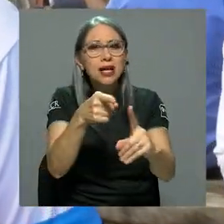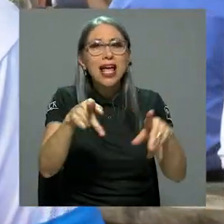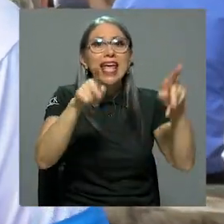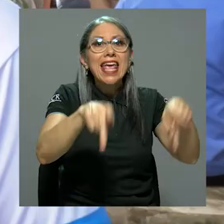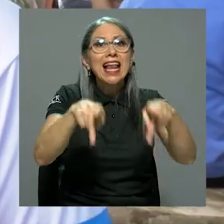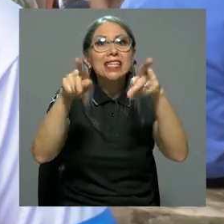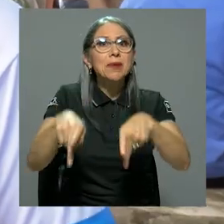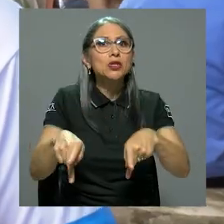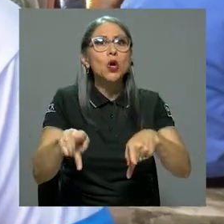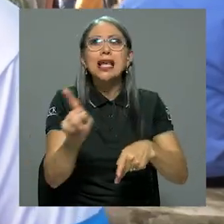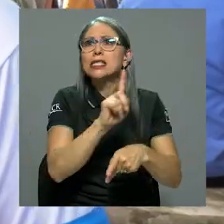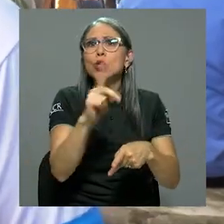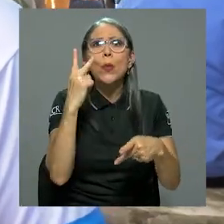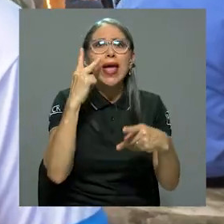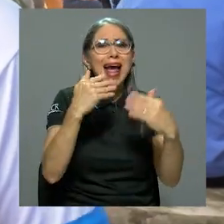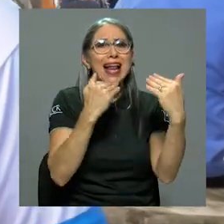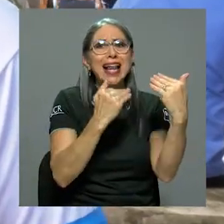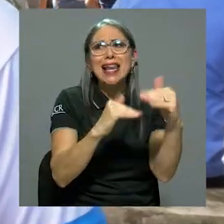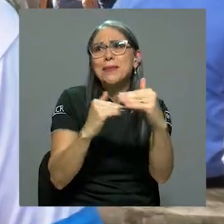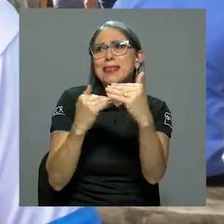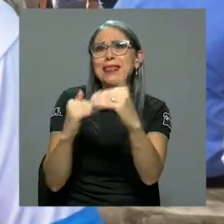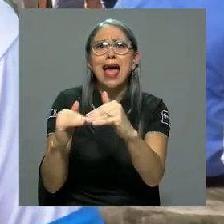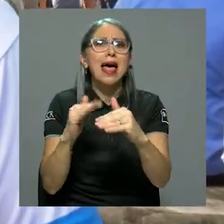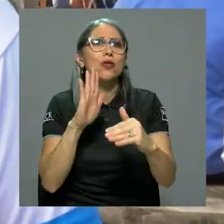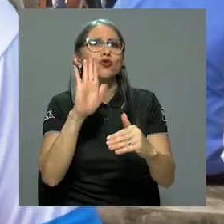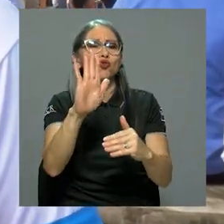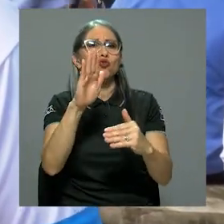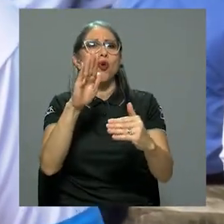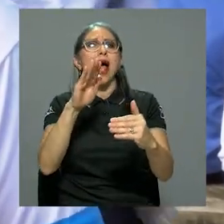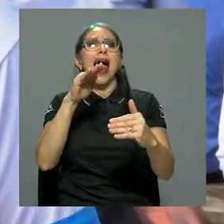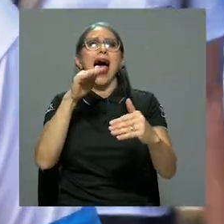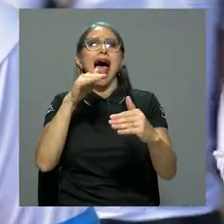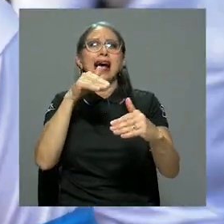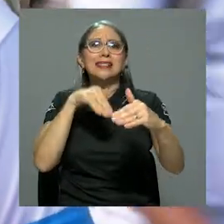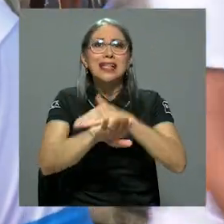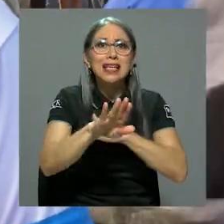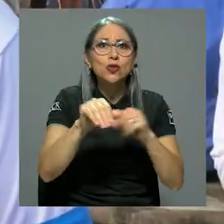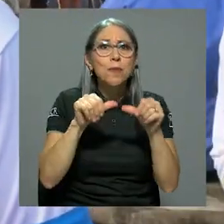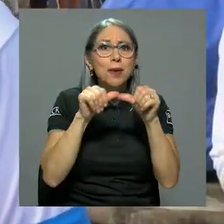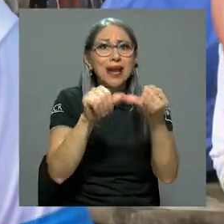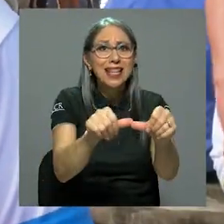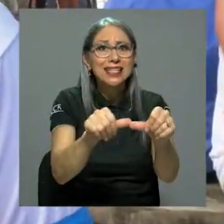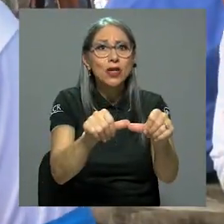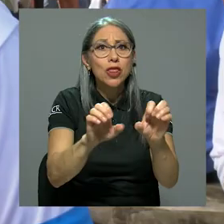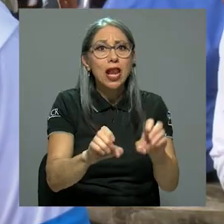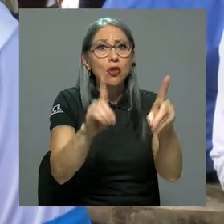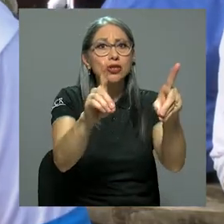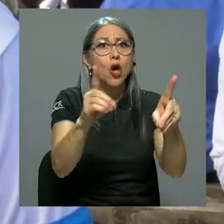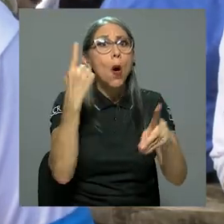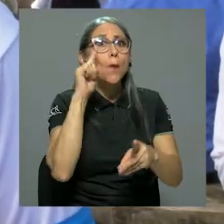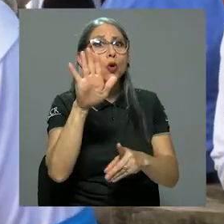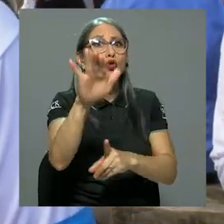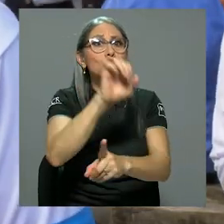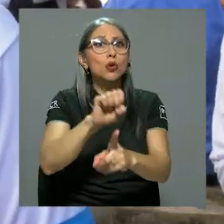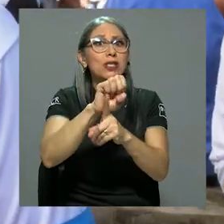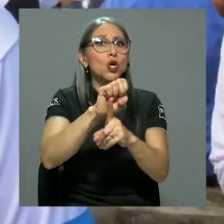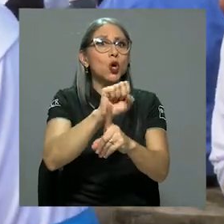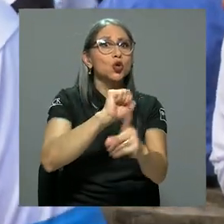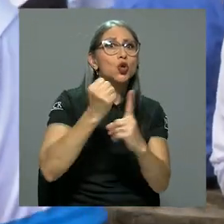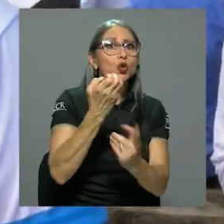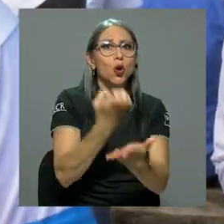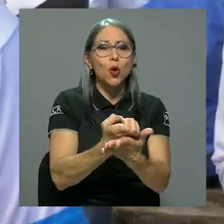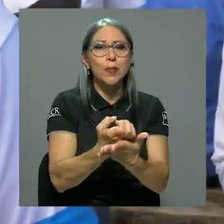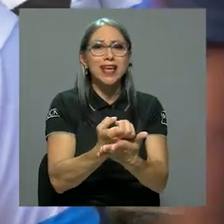personas no vean comprometido su acceso y permanencia en el sistema de educación pública debido a su condición